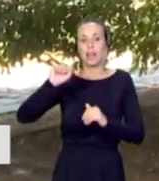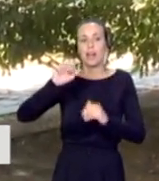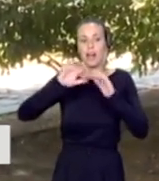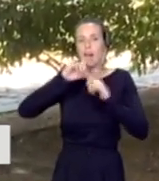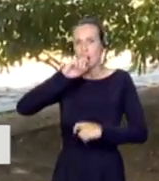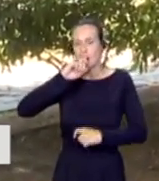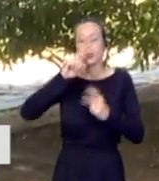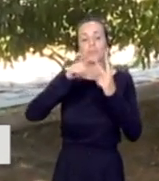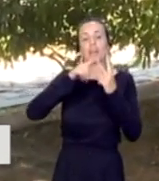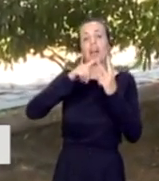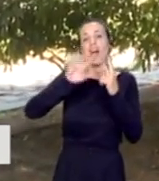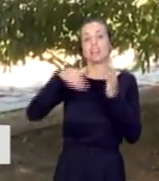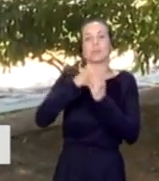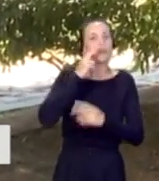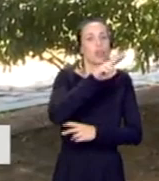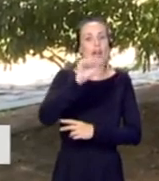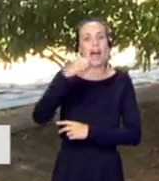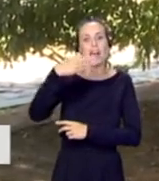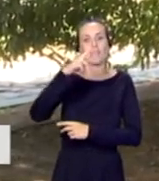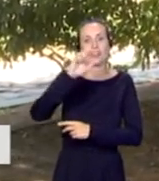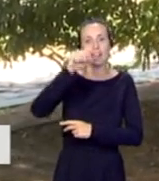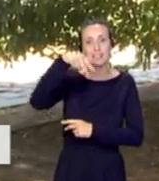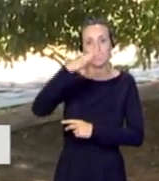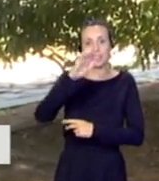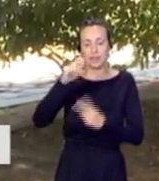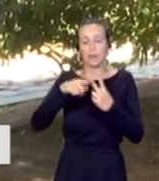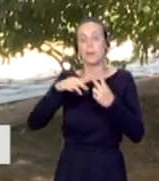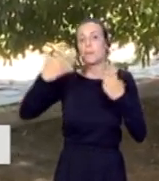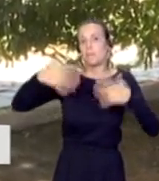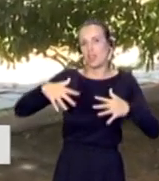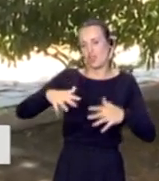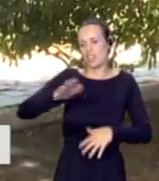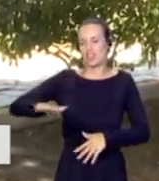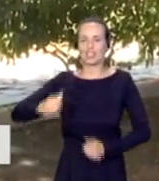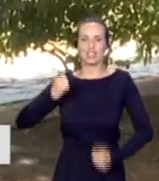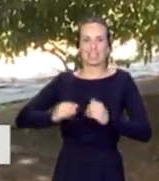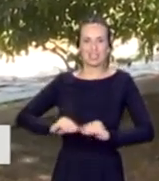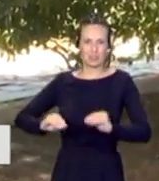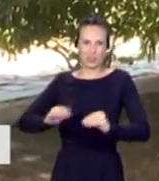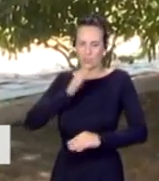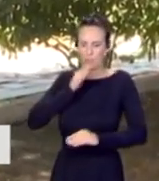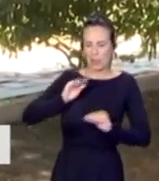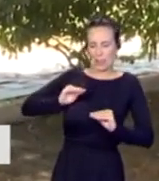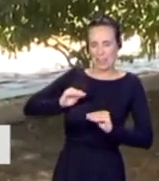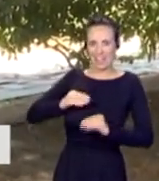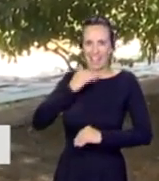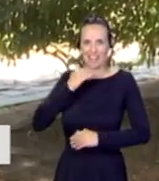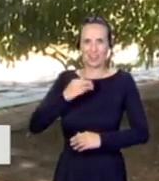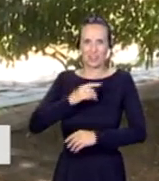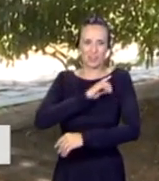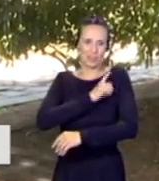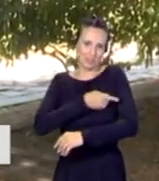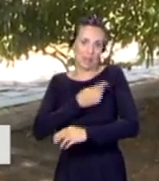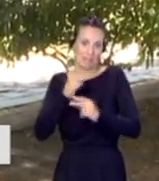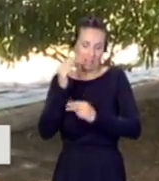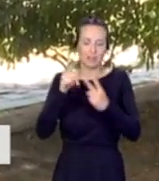Abrantes. El viernes tendremos la carrera de los niños, que siempre hay que crear cantera y meterles ese gusanillo del deporte. Y